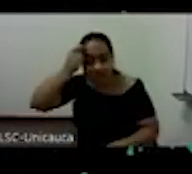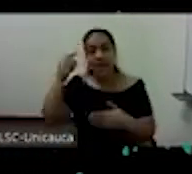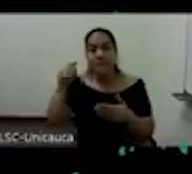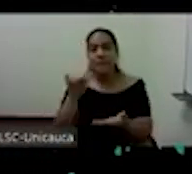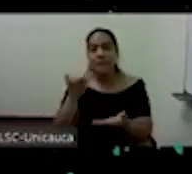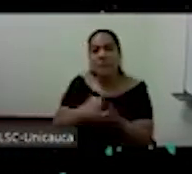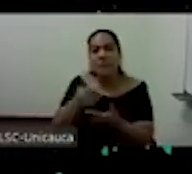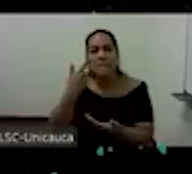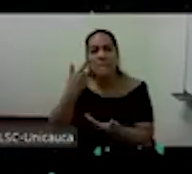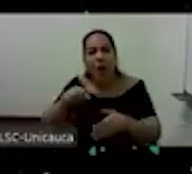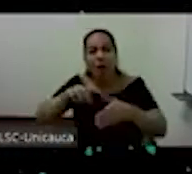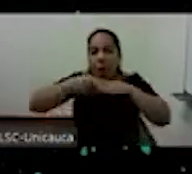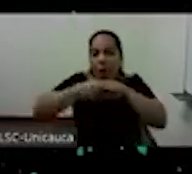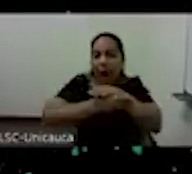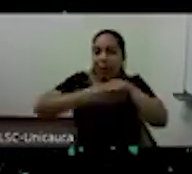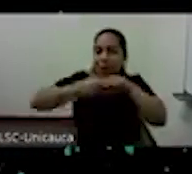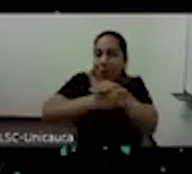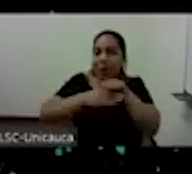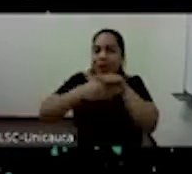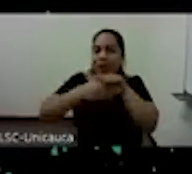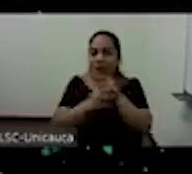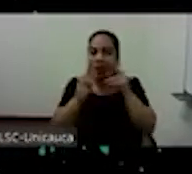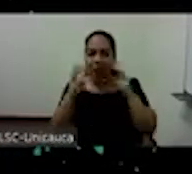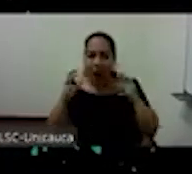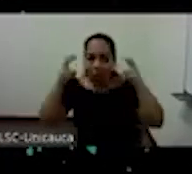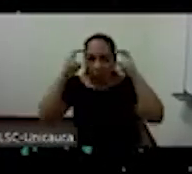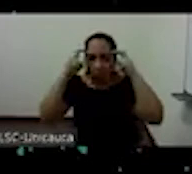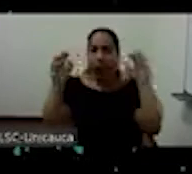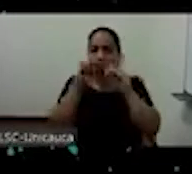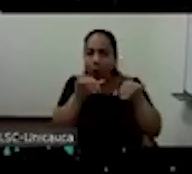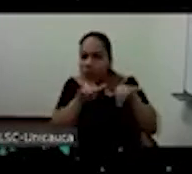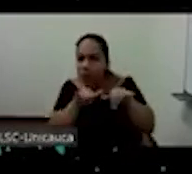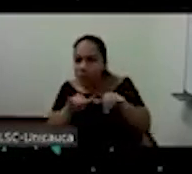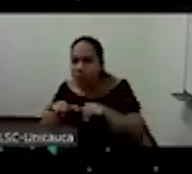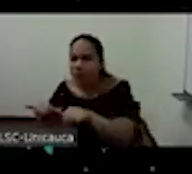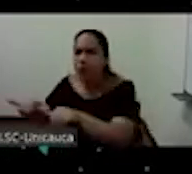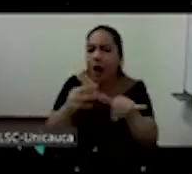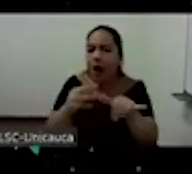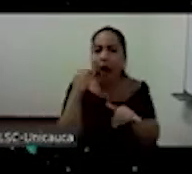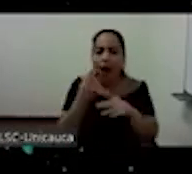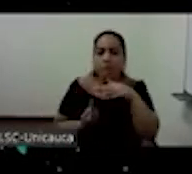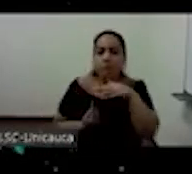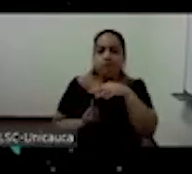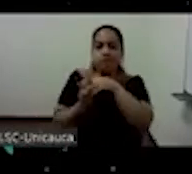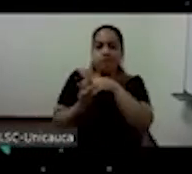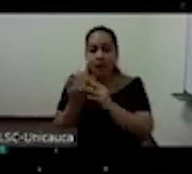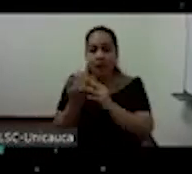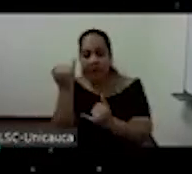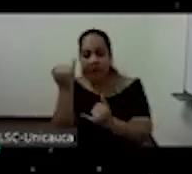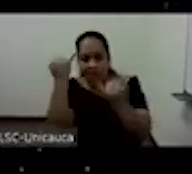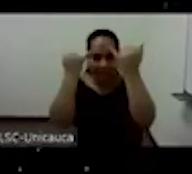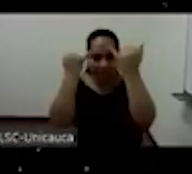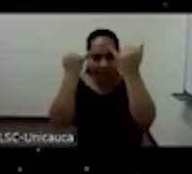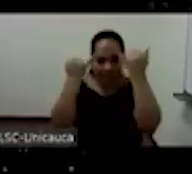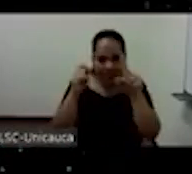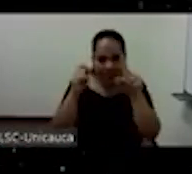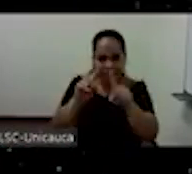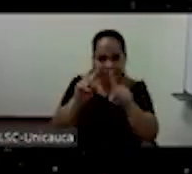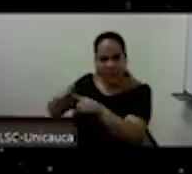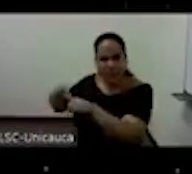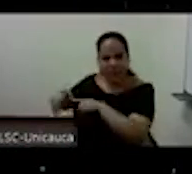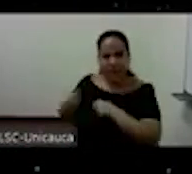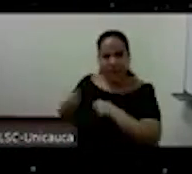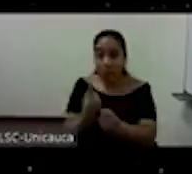depósito de conocimiento o una matriz común desde la cual emergen las infinitas creaciones. De